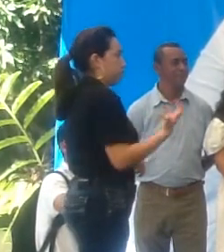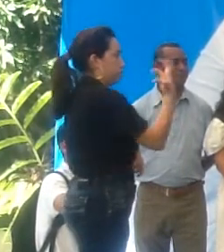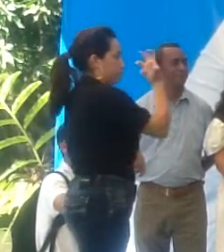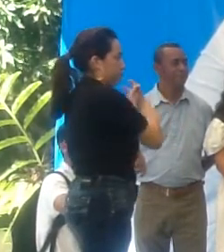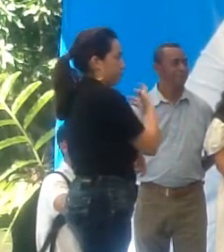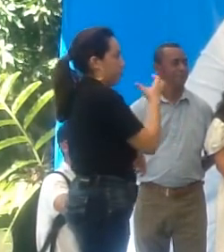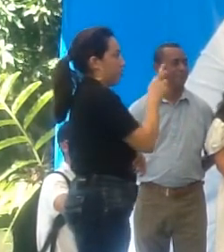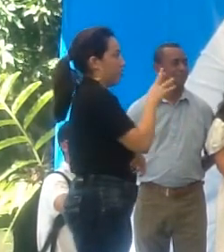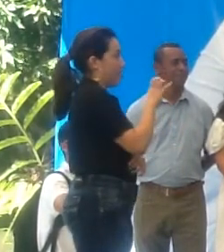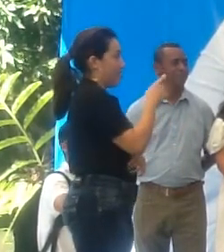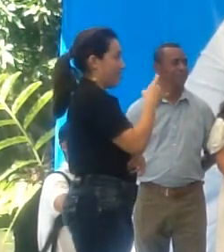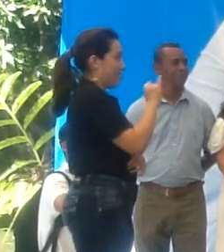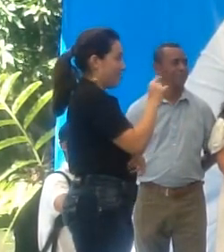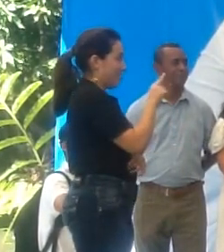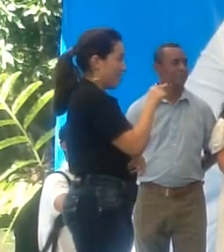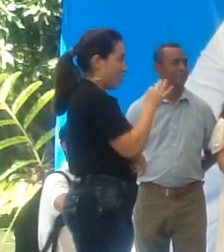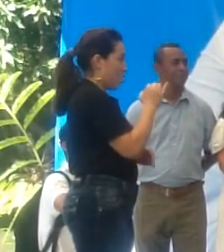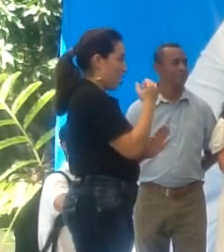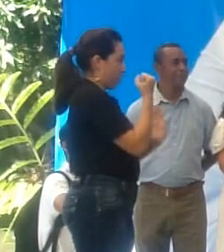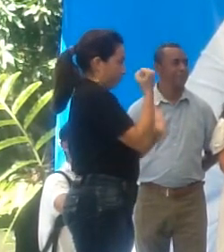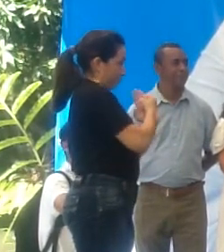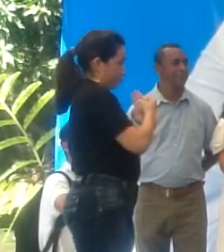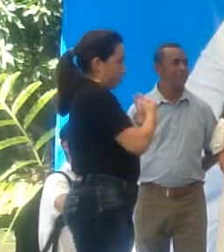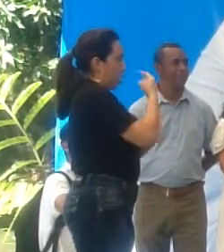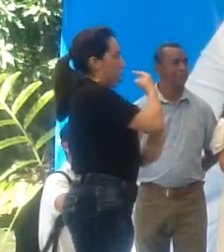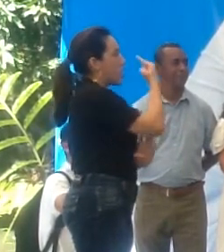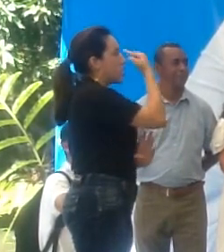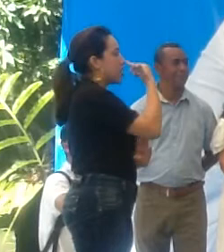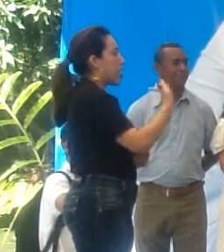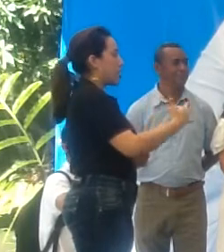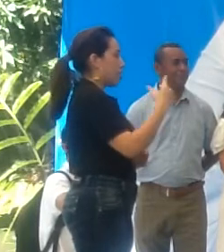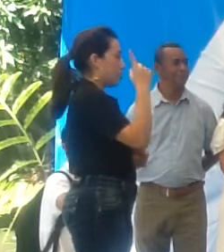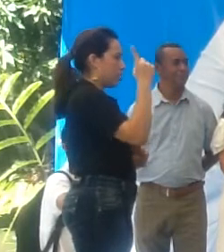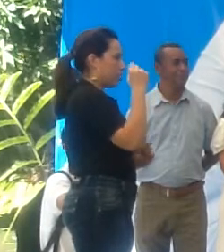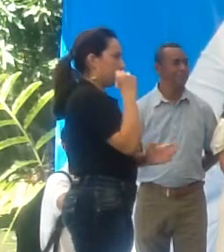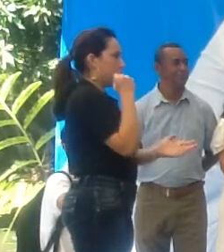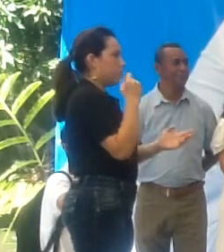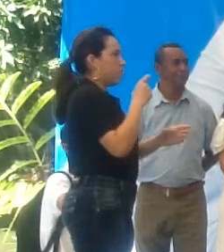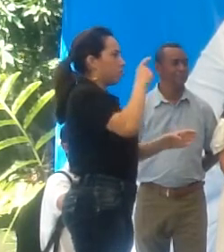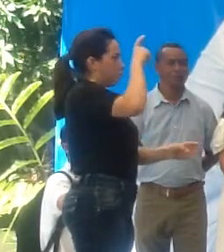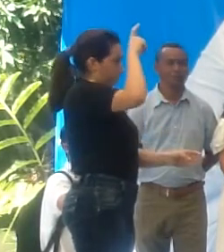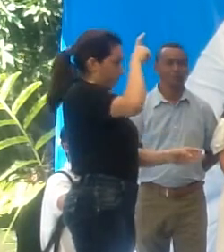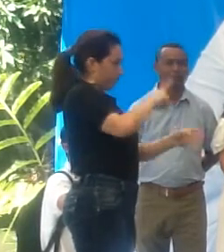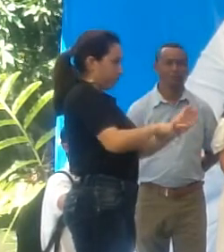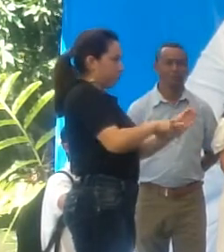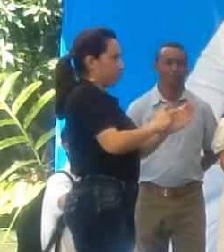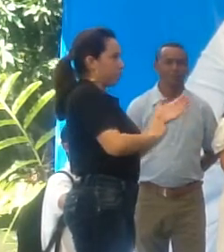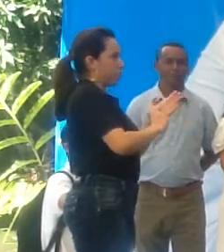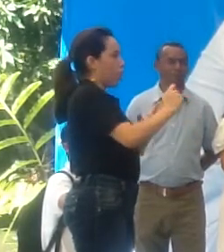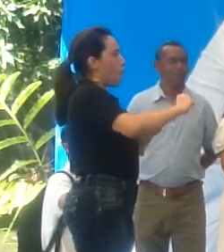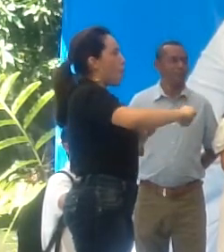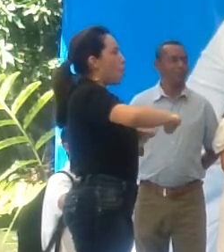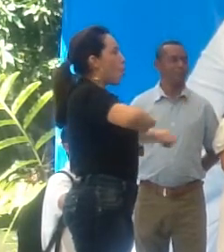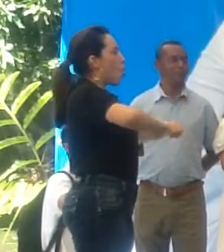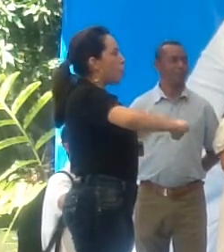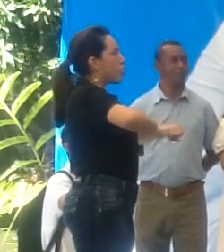Nacional aquí en la ciudad de Santa Marta a inscribir un